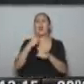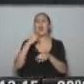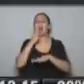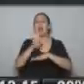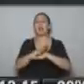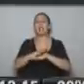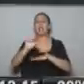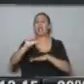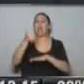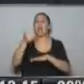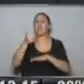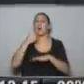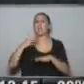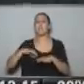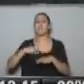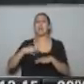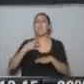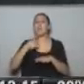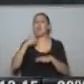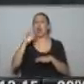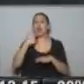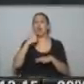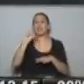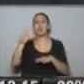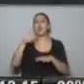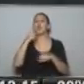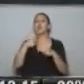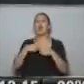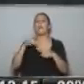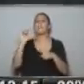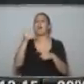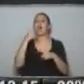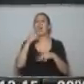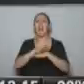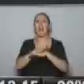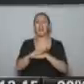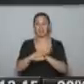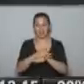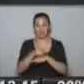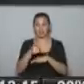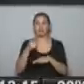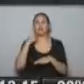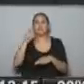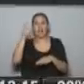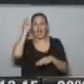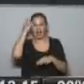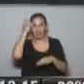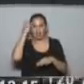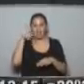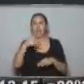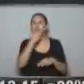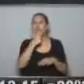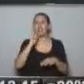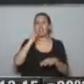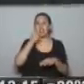en ganar un Oscar como mejor actriz por la película Cambio de Vida. Pero a su talento actoral le suma una gran belleza y sensualidad,